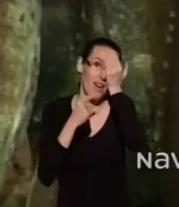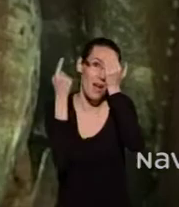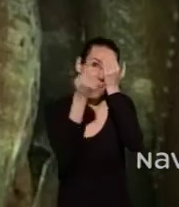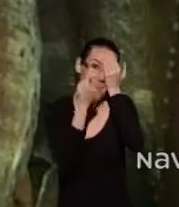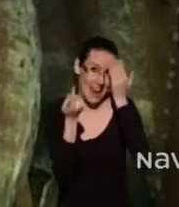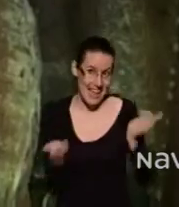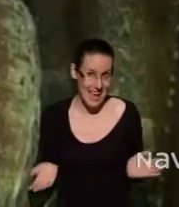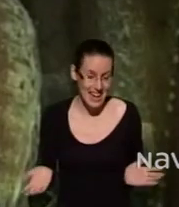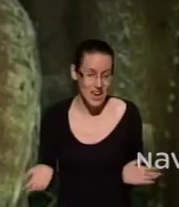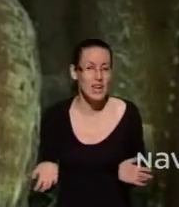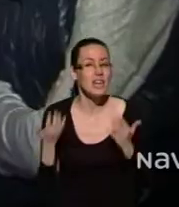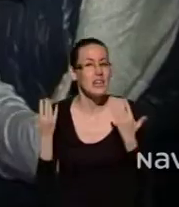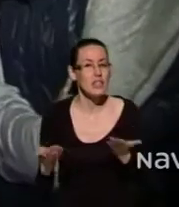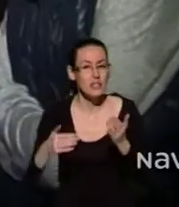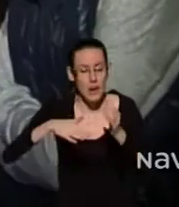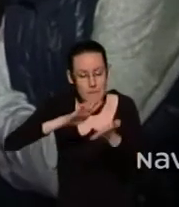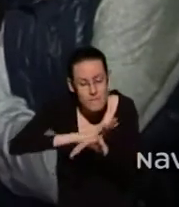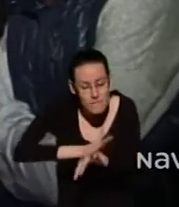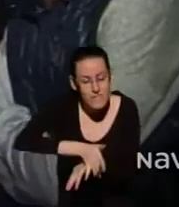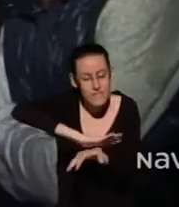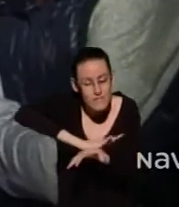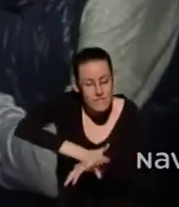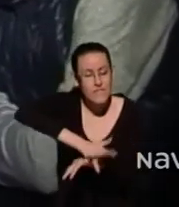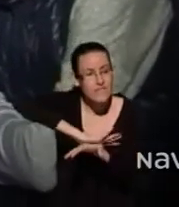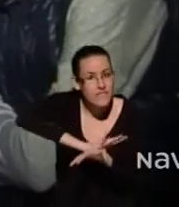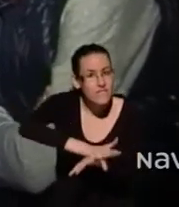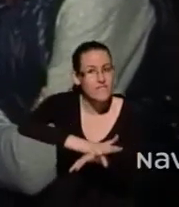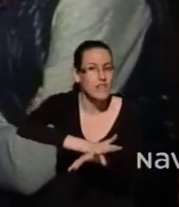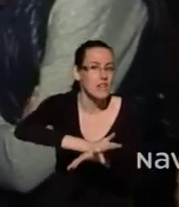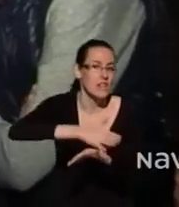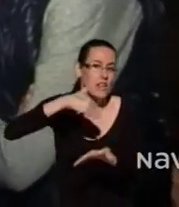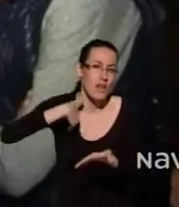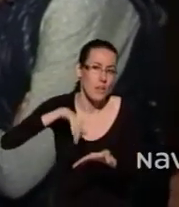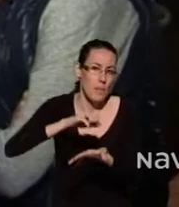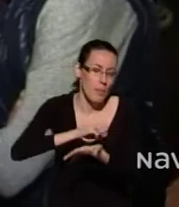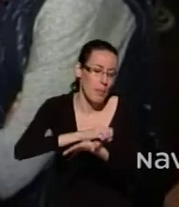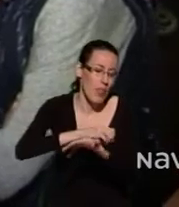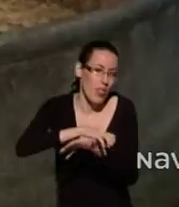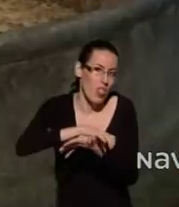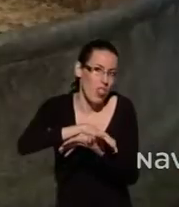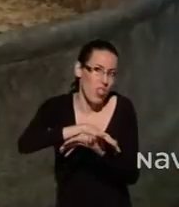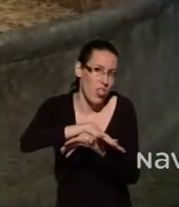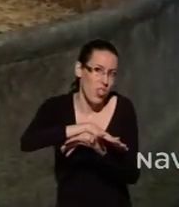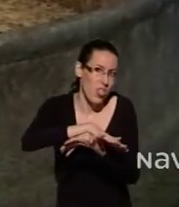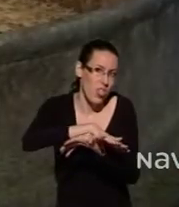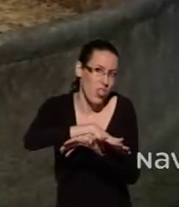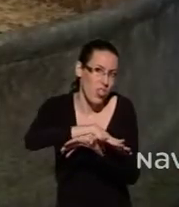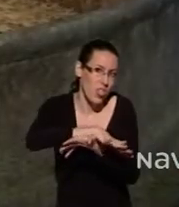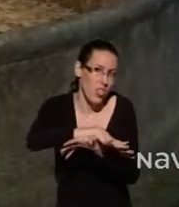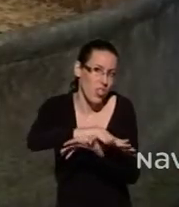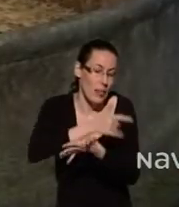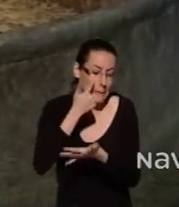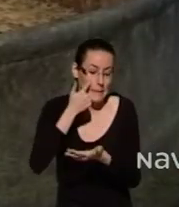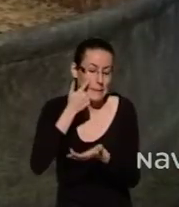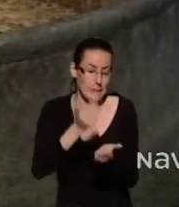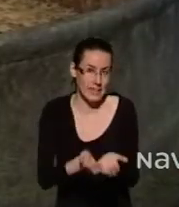depósito, estas muelas que van, parten así, escupen la pasta aquí, a este recipiente